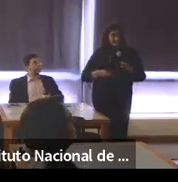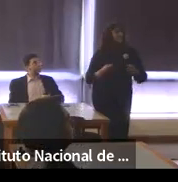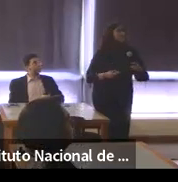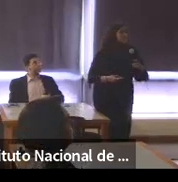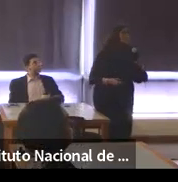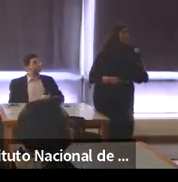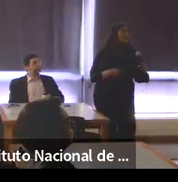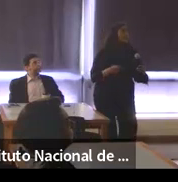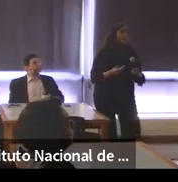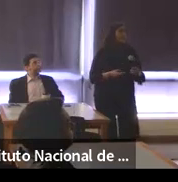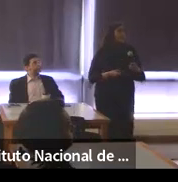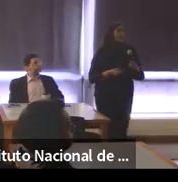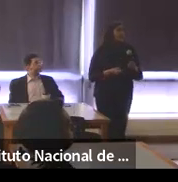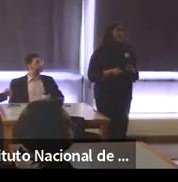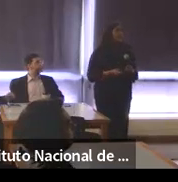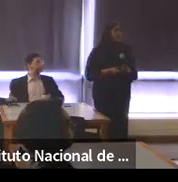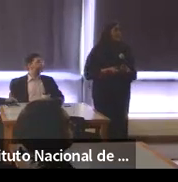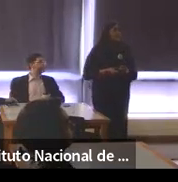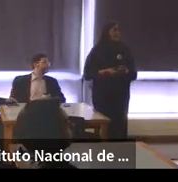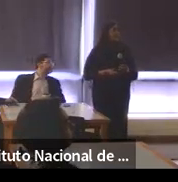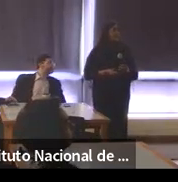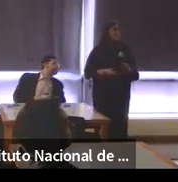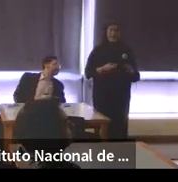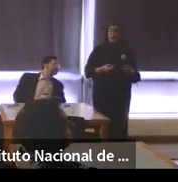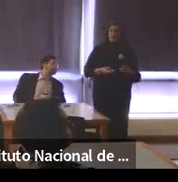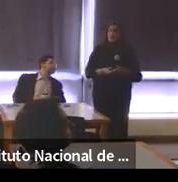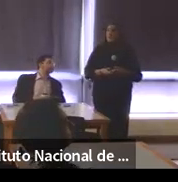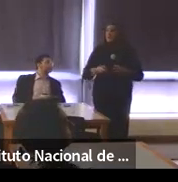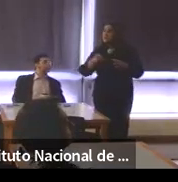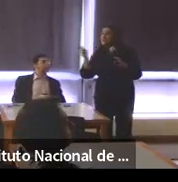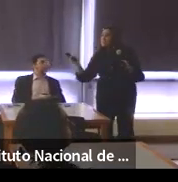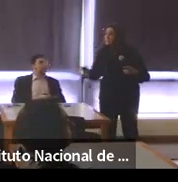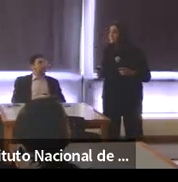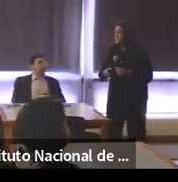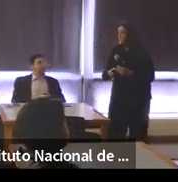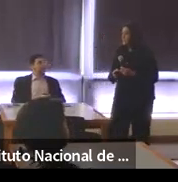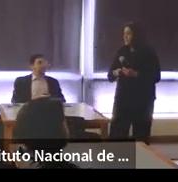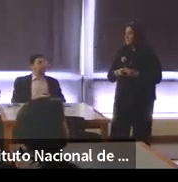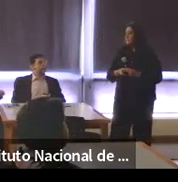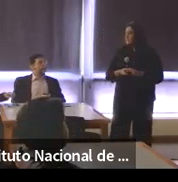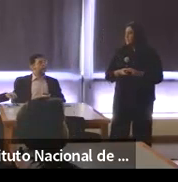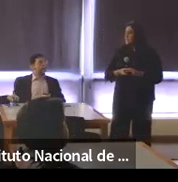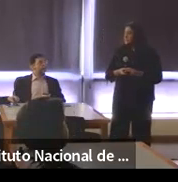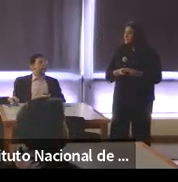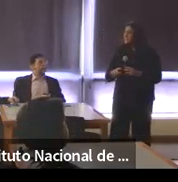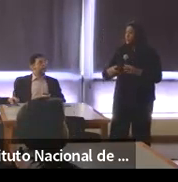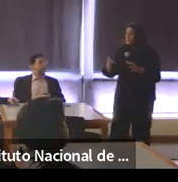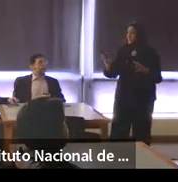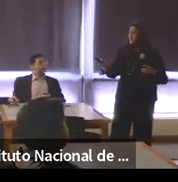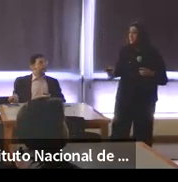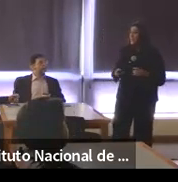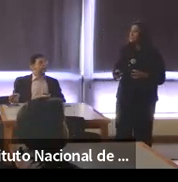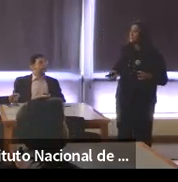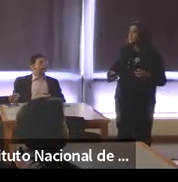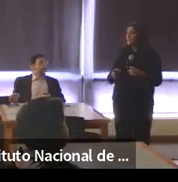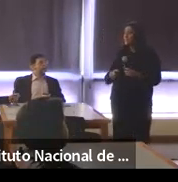necesitas buscar la manera en la que se satisfagan ambas partes o las partes involucradas Y eso es